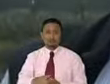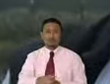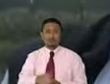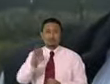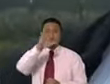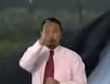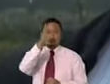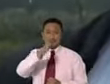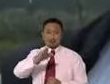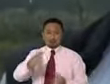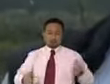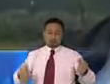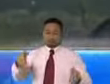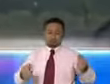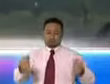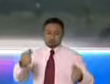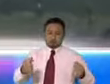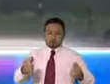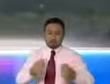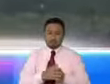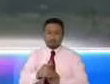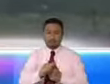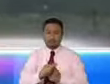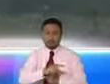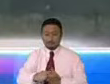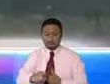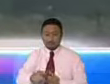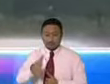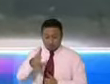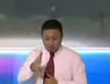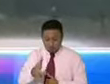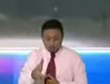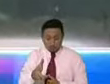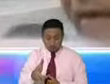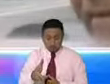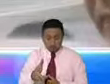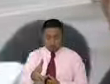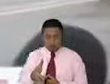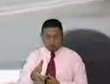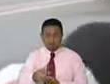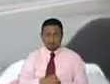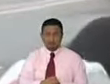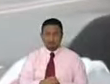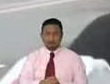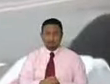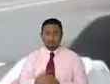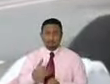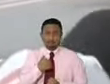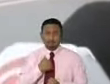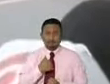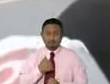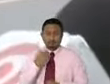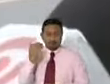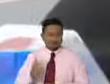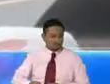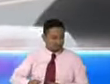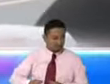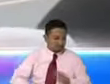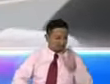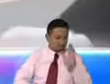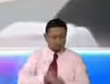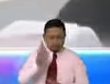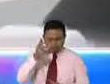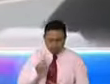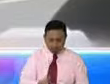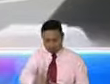para ingresar, porque me parece ahí, no sé si usted le pudo ver que hay una cadena en la parte derecha. No, yo iba a largo a la Concordia.